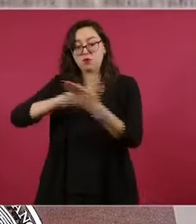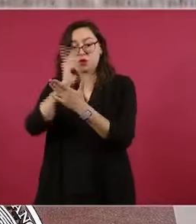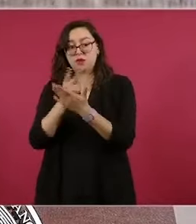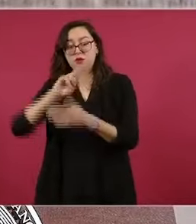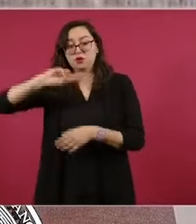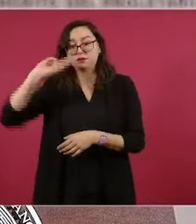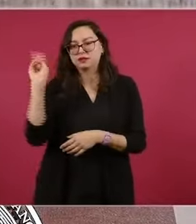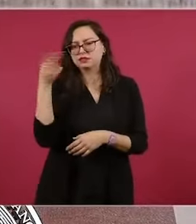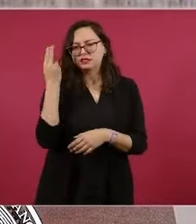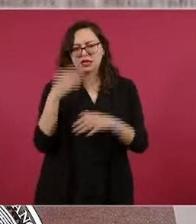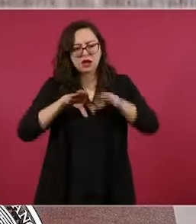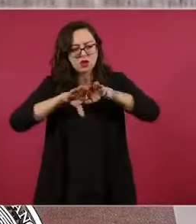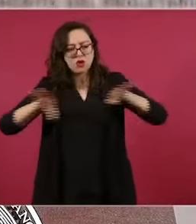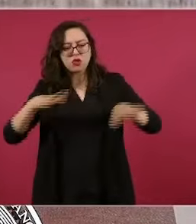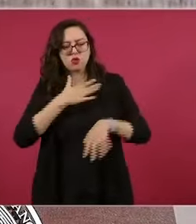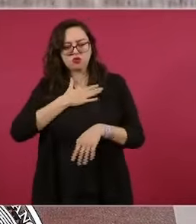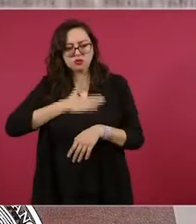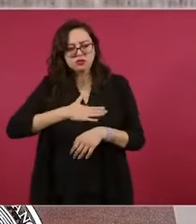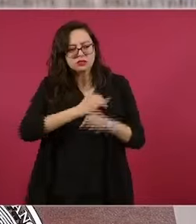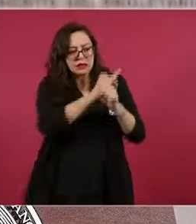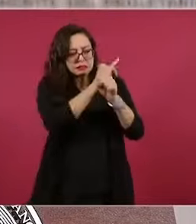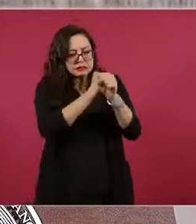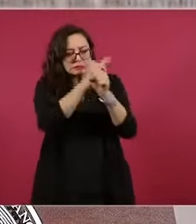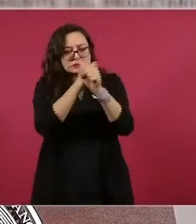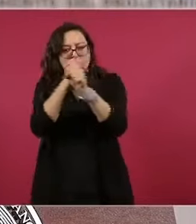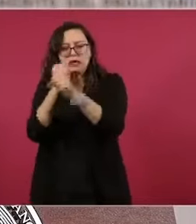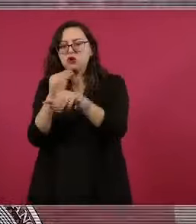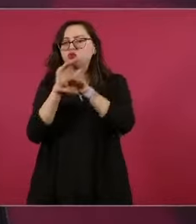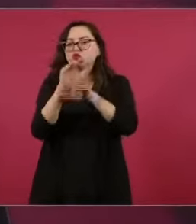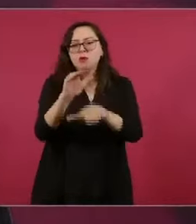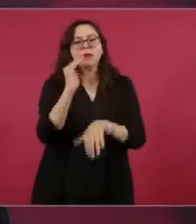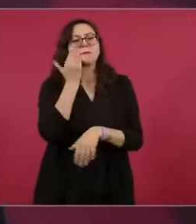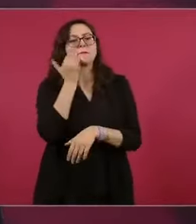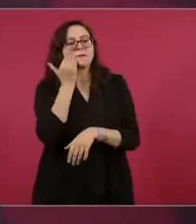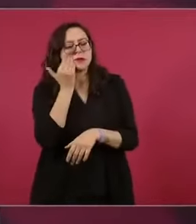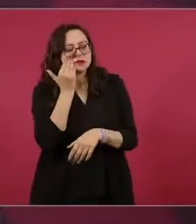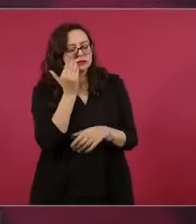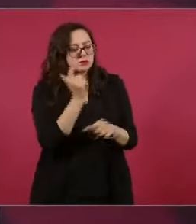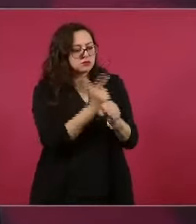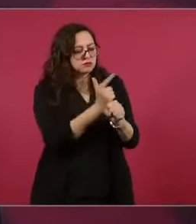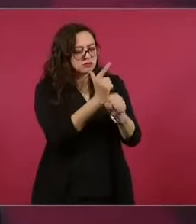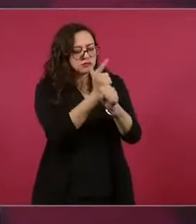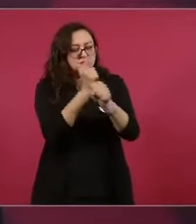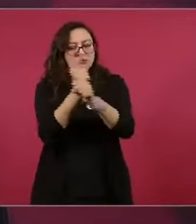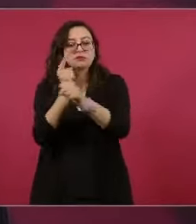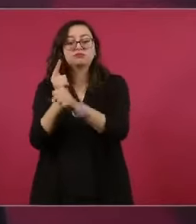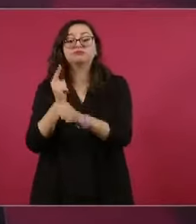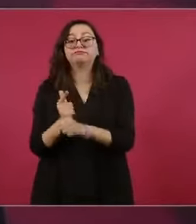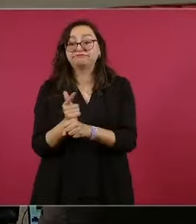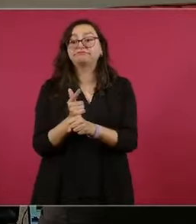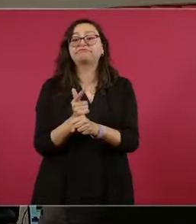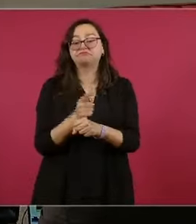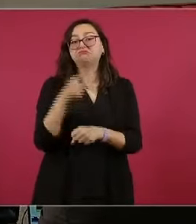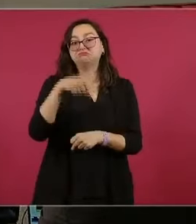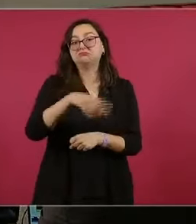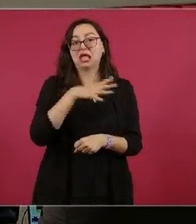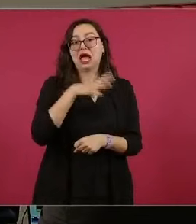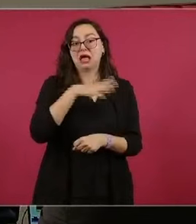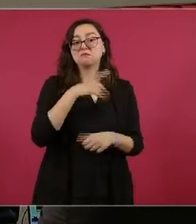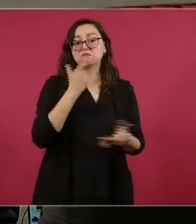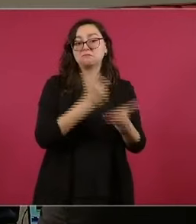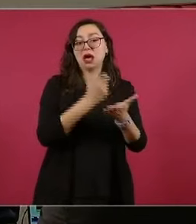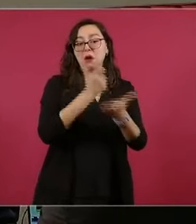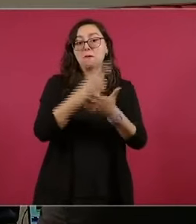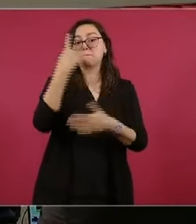estudio identificando páginas de Facebook con anuncios financiados para amplificar el discurso contra el presidente Andrés Manuel